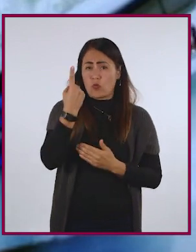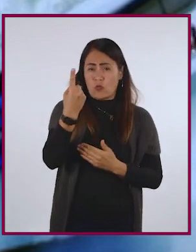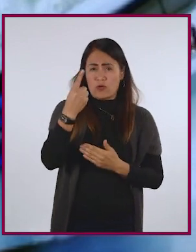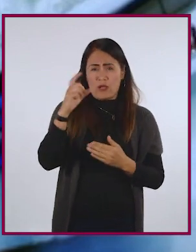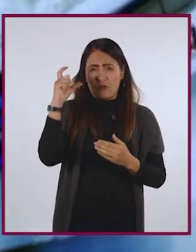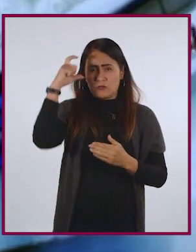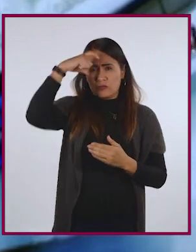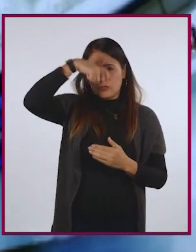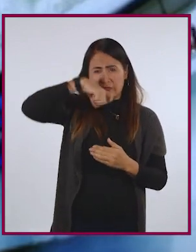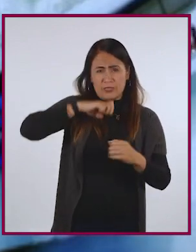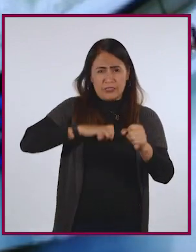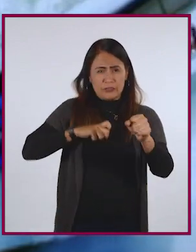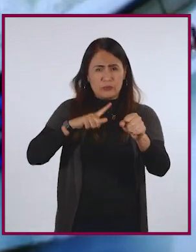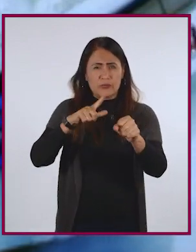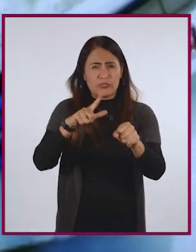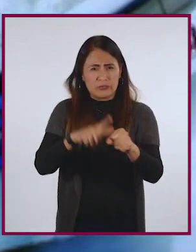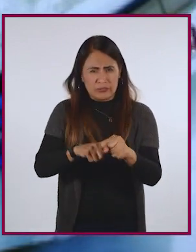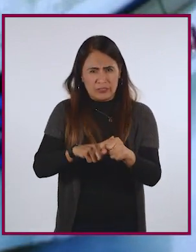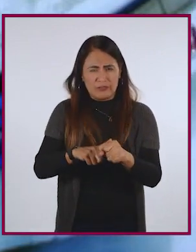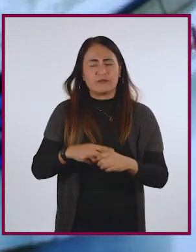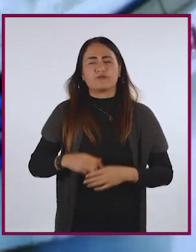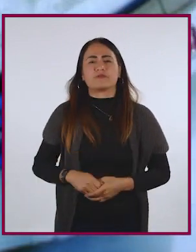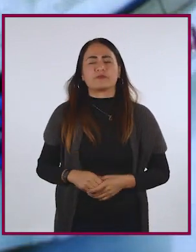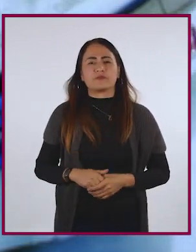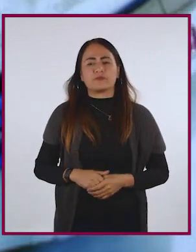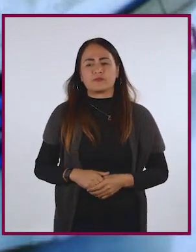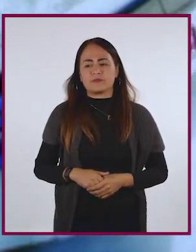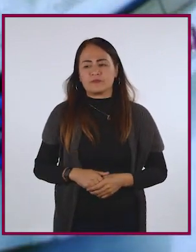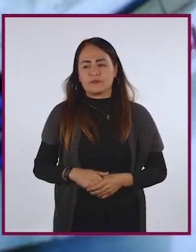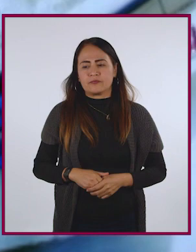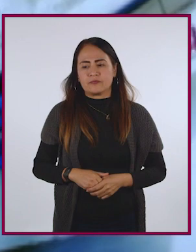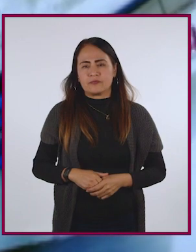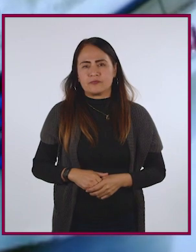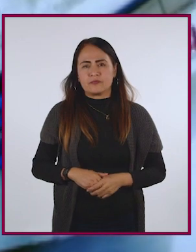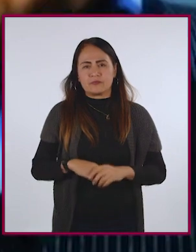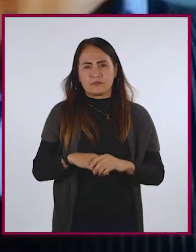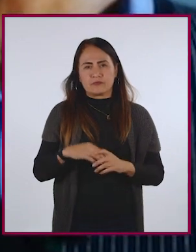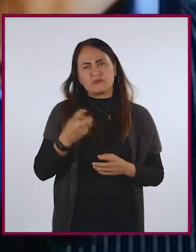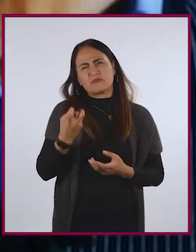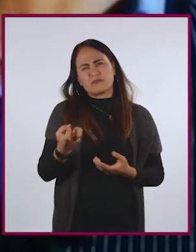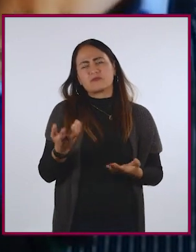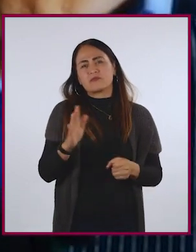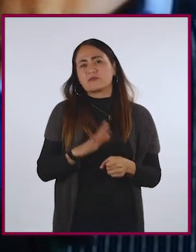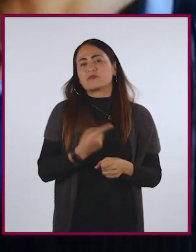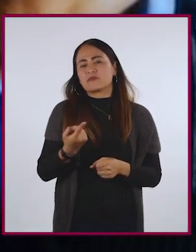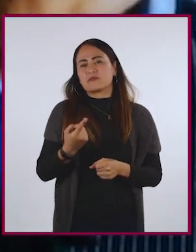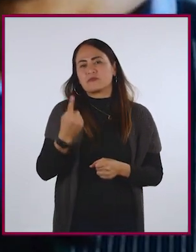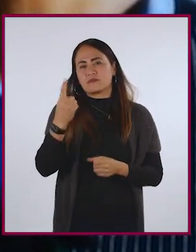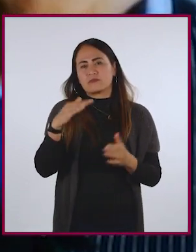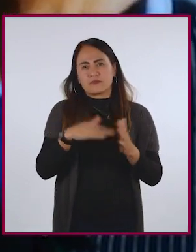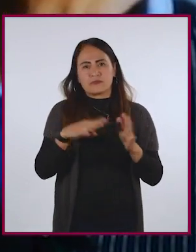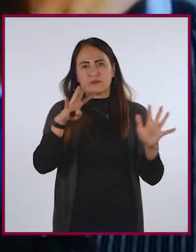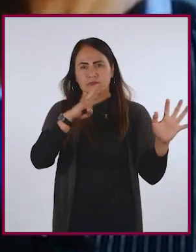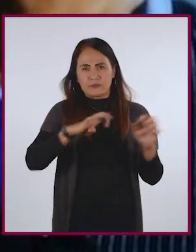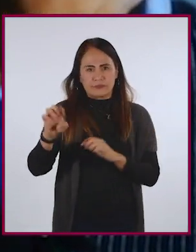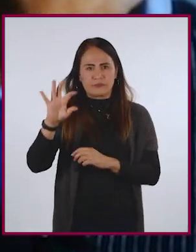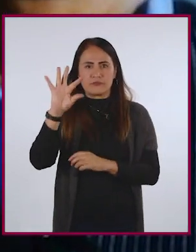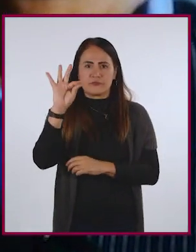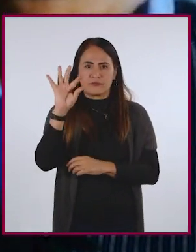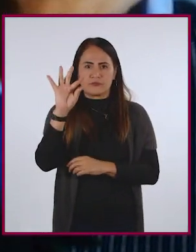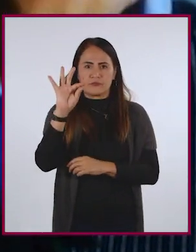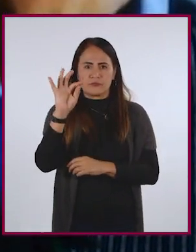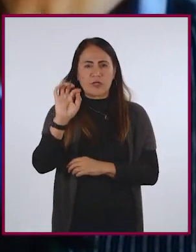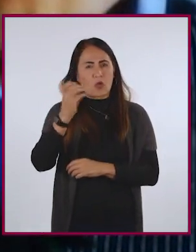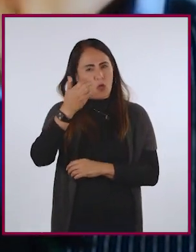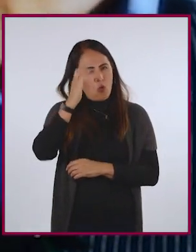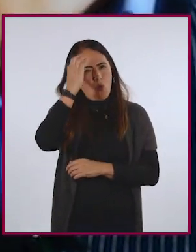y una lente especial que se llama la placa correctora de Schmidt. Esto se produce porque ya en